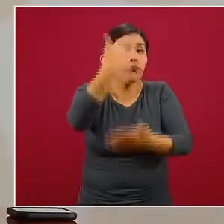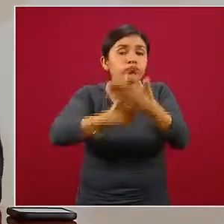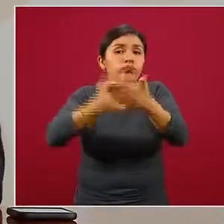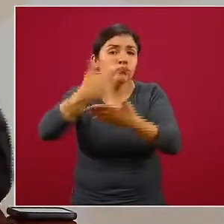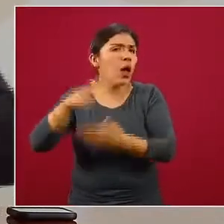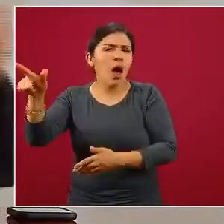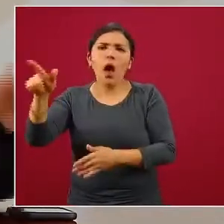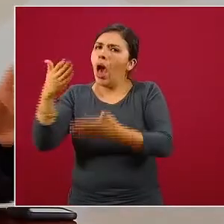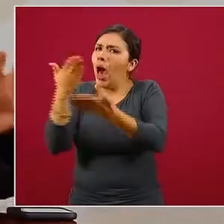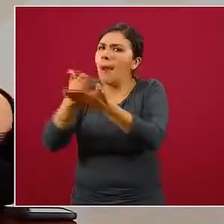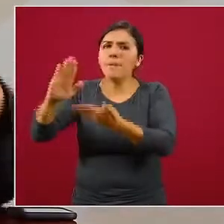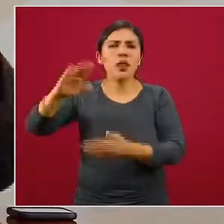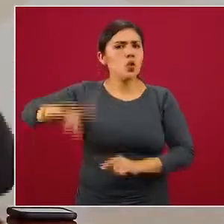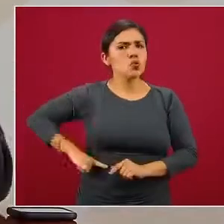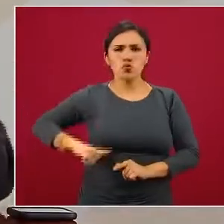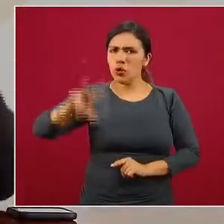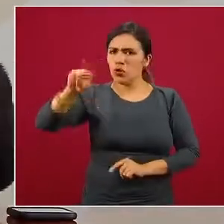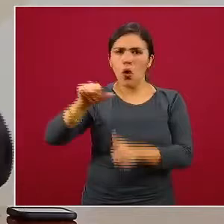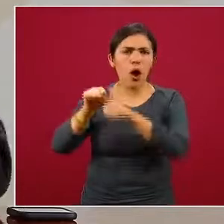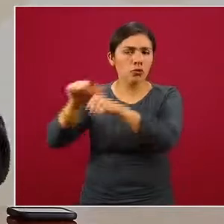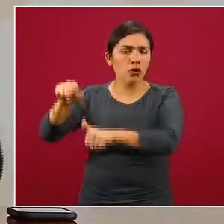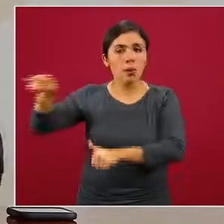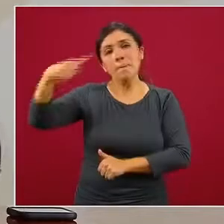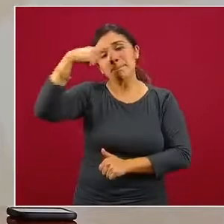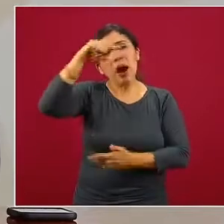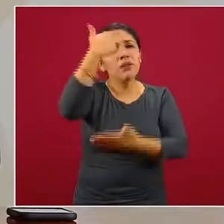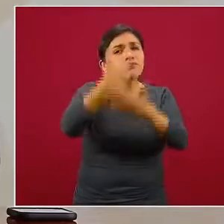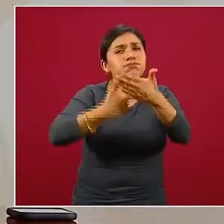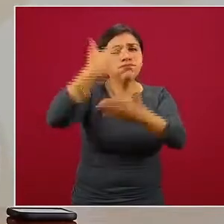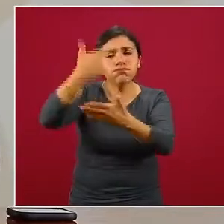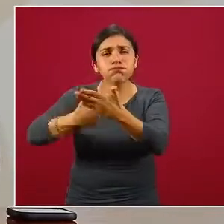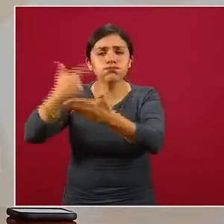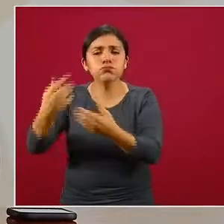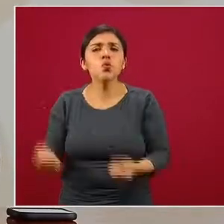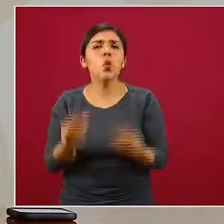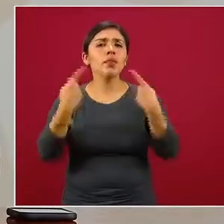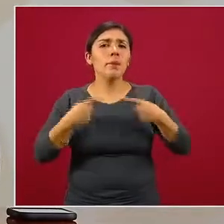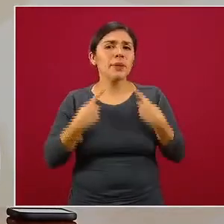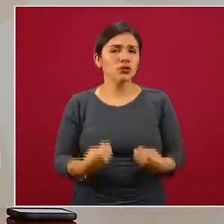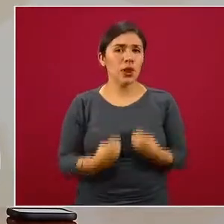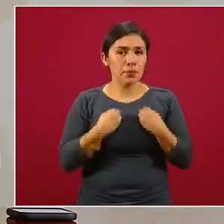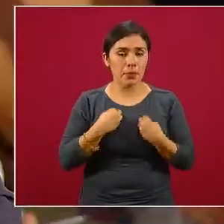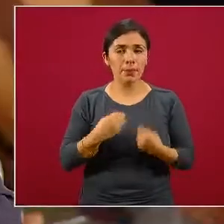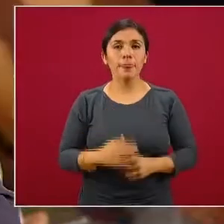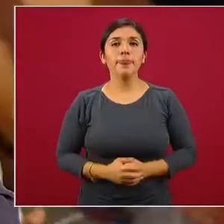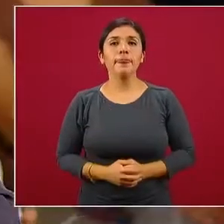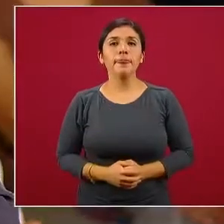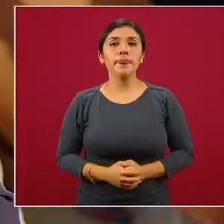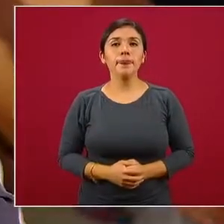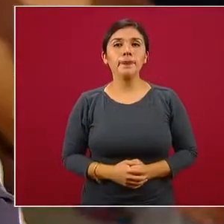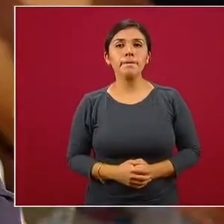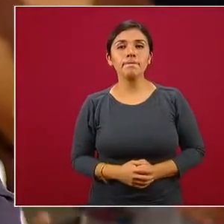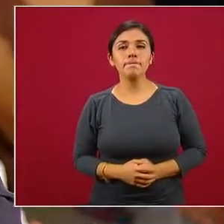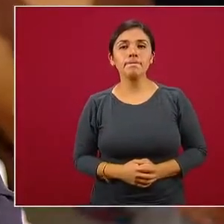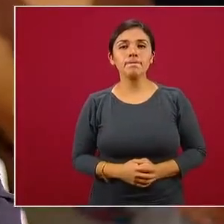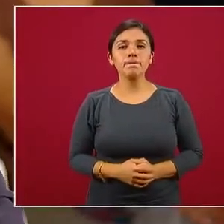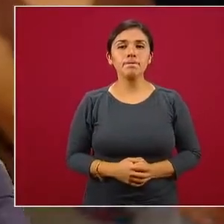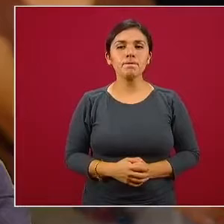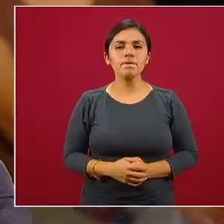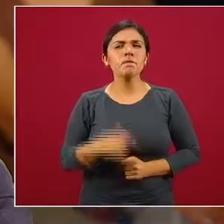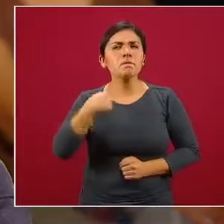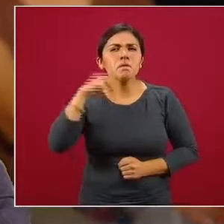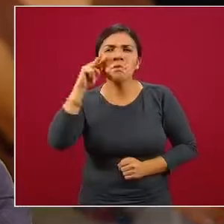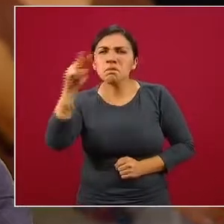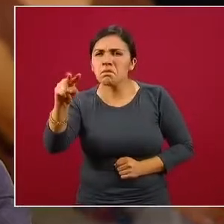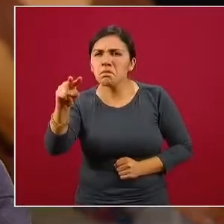independiente del gobierno, es autónoma para hacer las estadísticas vitales del país. Claro, pero tengo la impresión que hay estadísticas nada más hasta